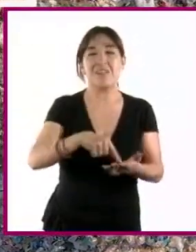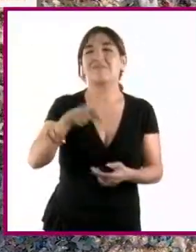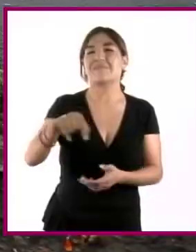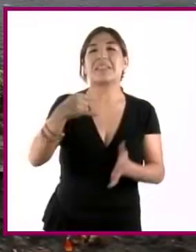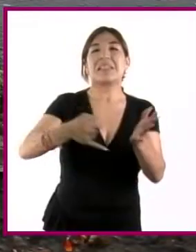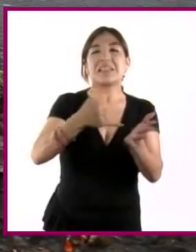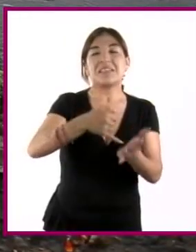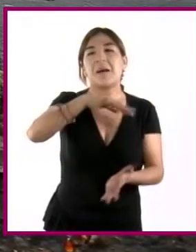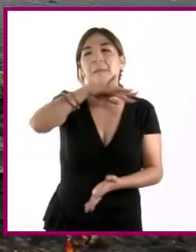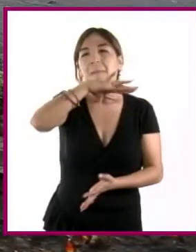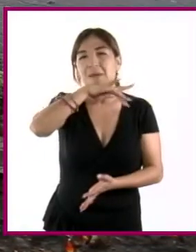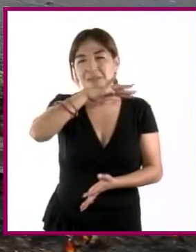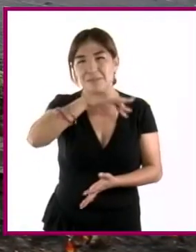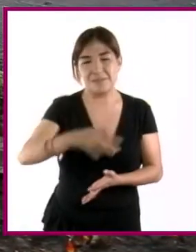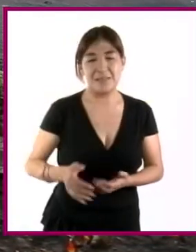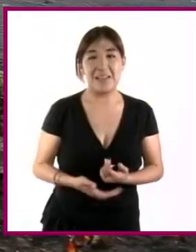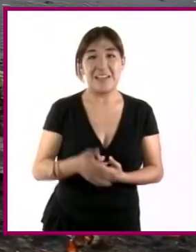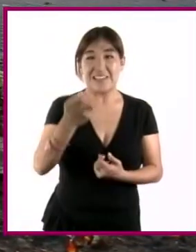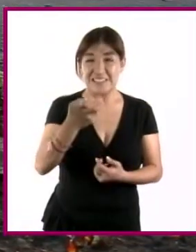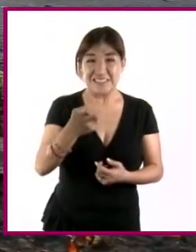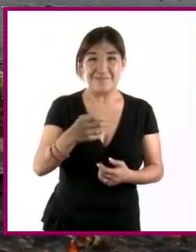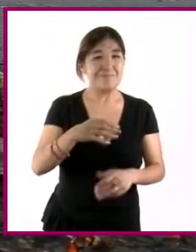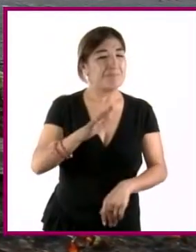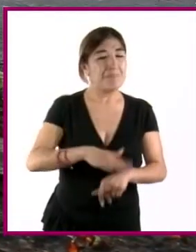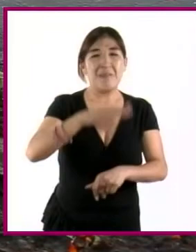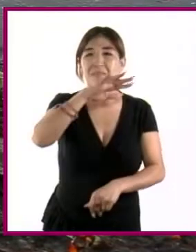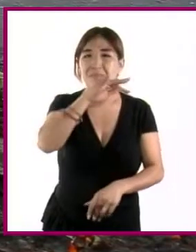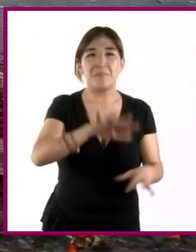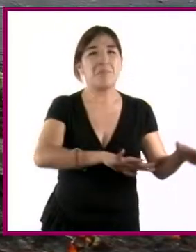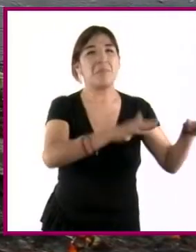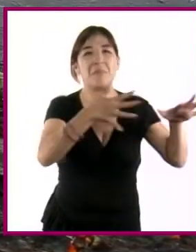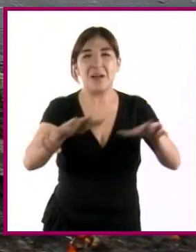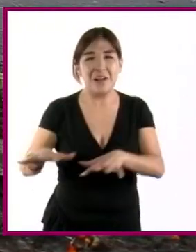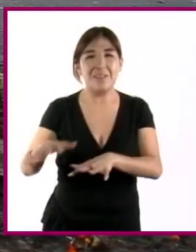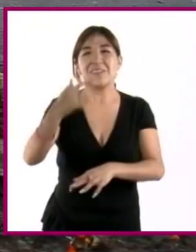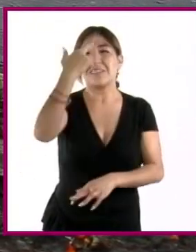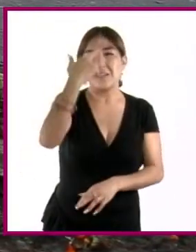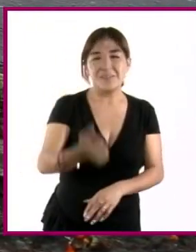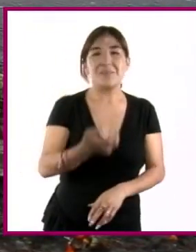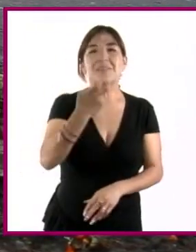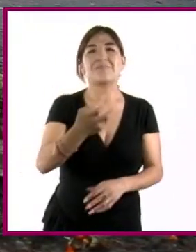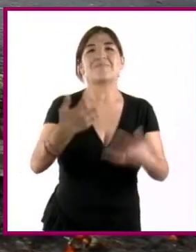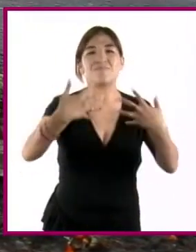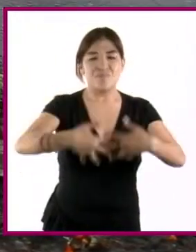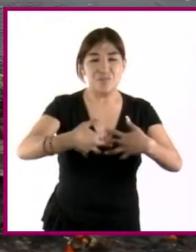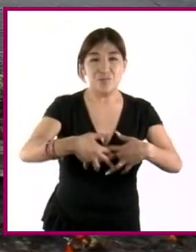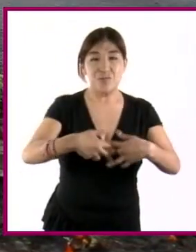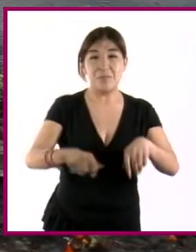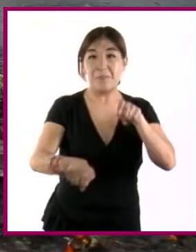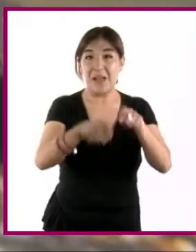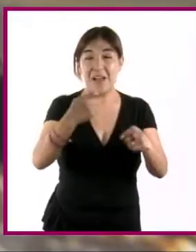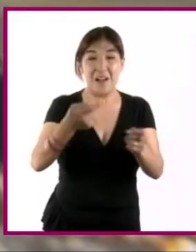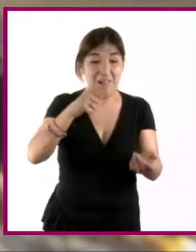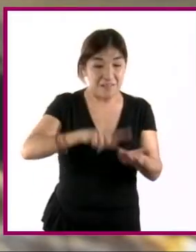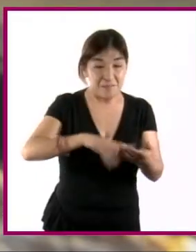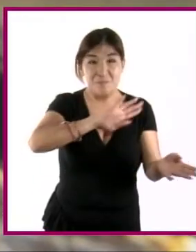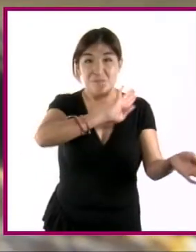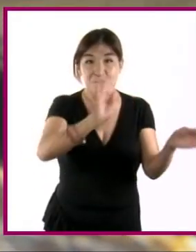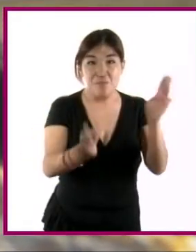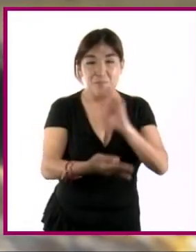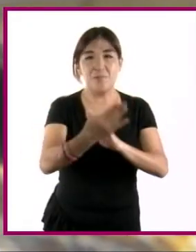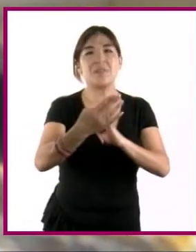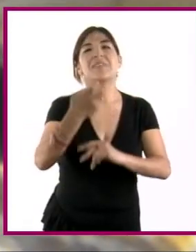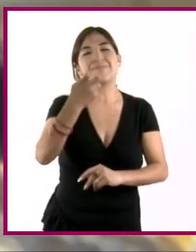basura. El grado de contaminación de los mares como consecuencia del exceso de la producción de plástico en el mundo ha derivado